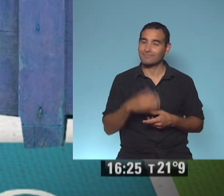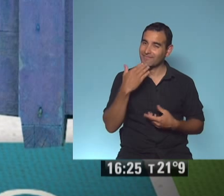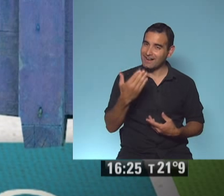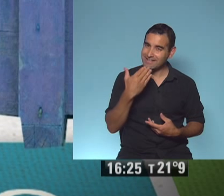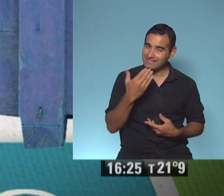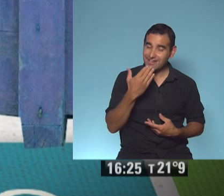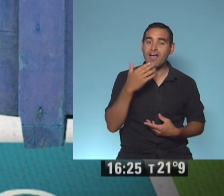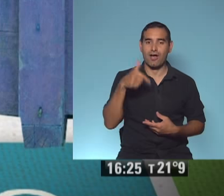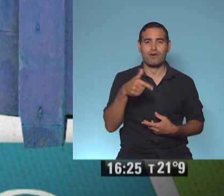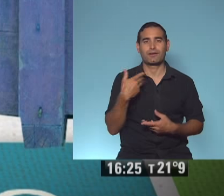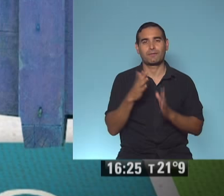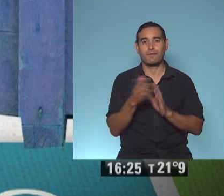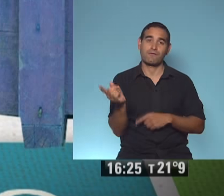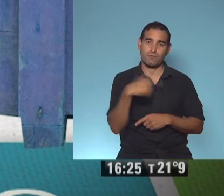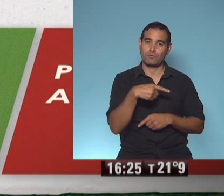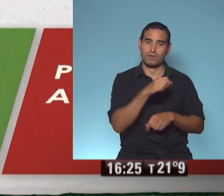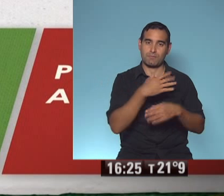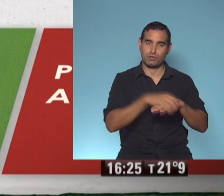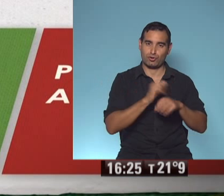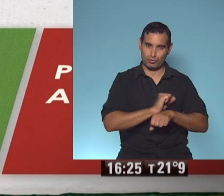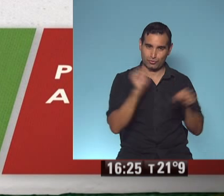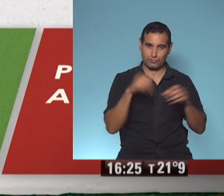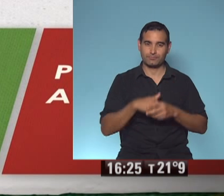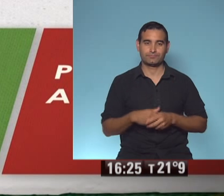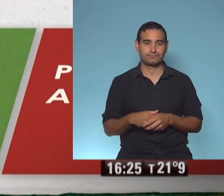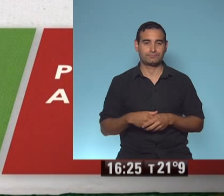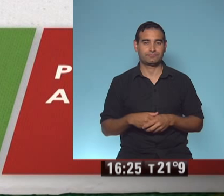Gracias. Ahora vamos por Alterio.